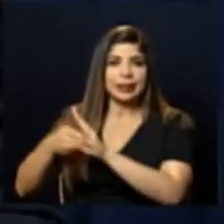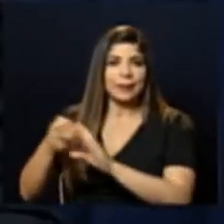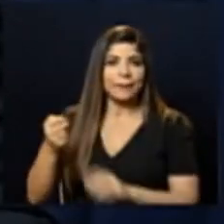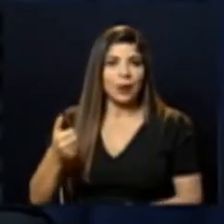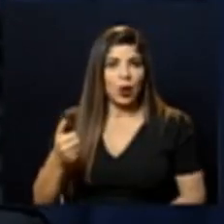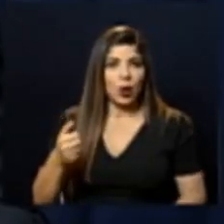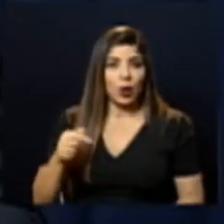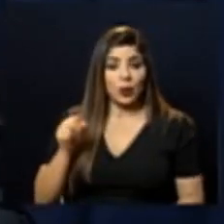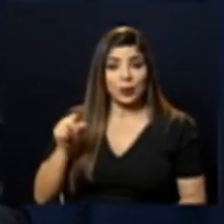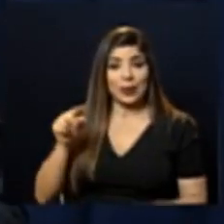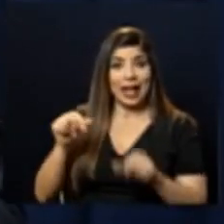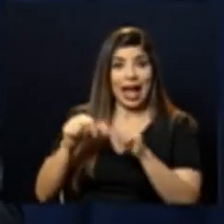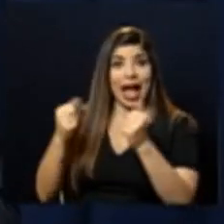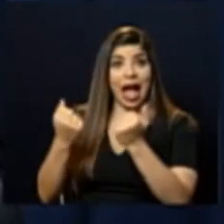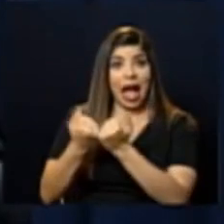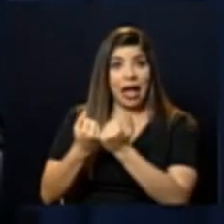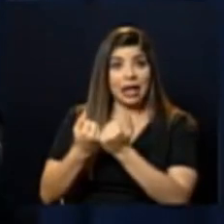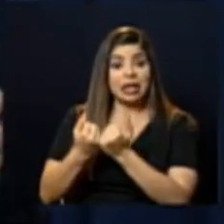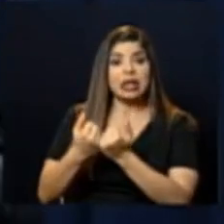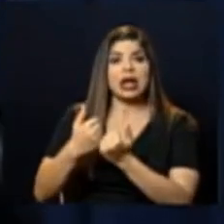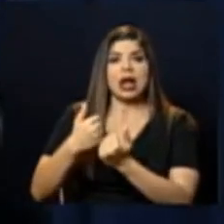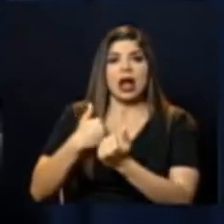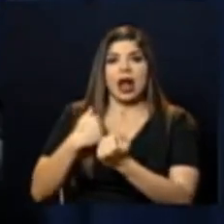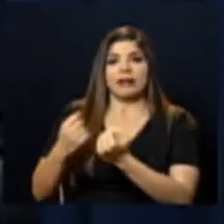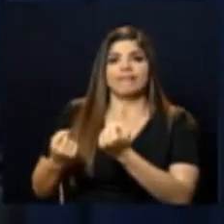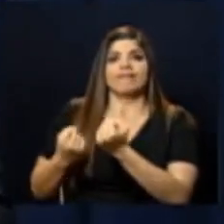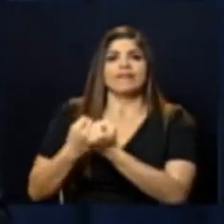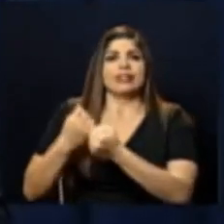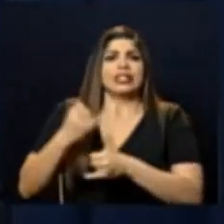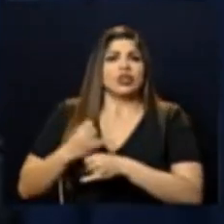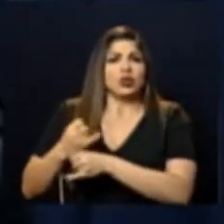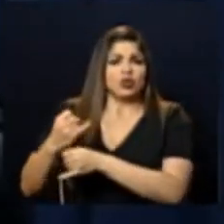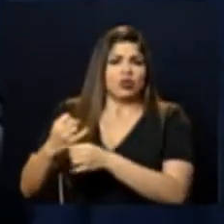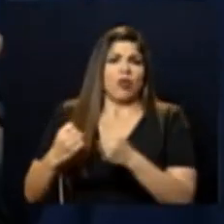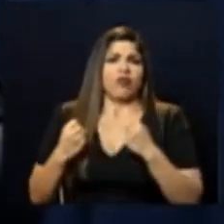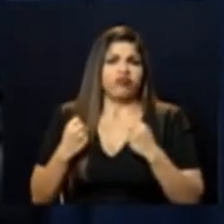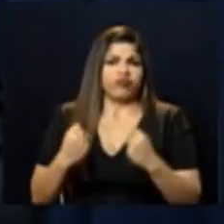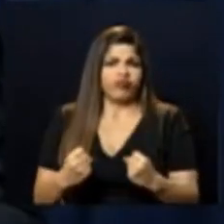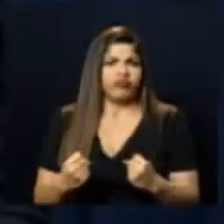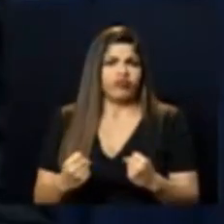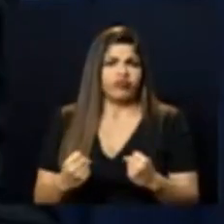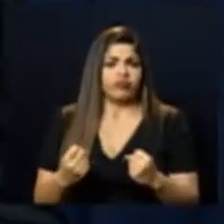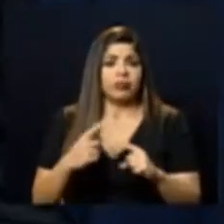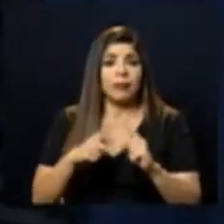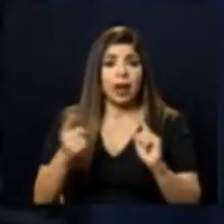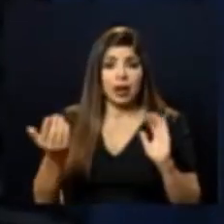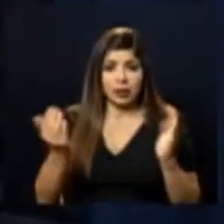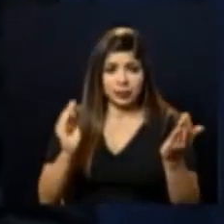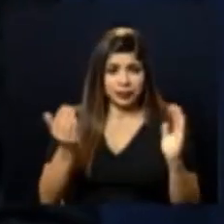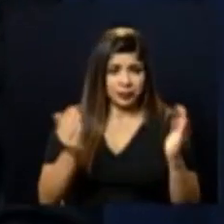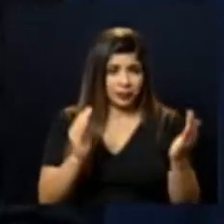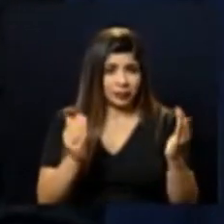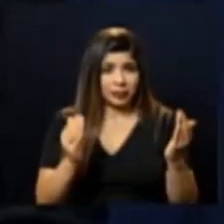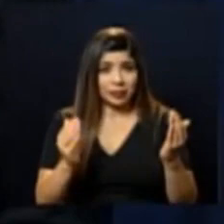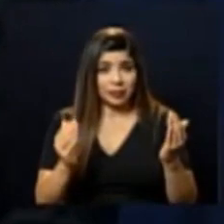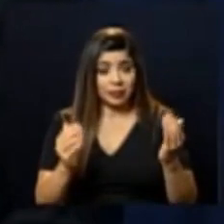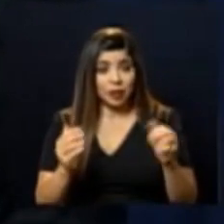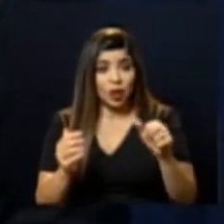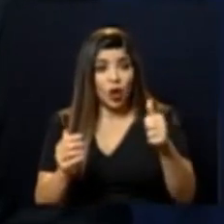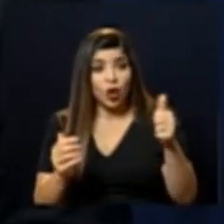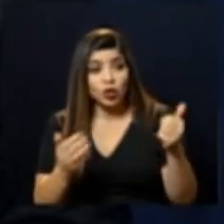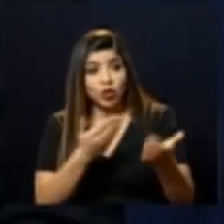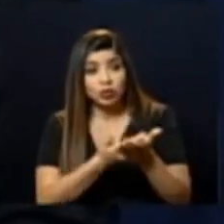Este sector se respalda en una institucionalidad fuerte. En contraste, el resto de la